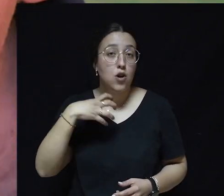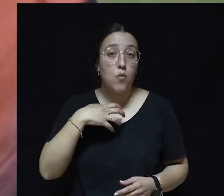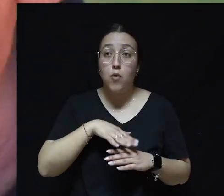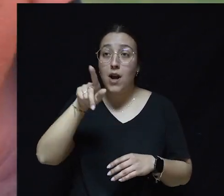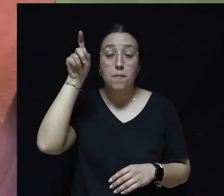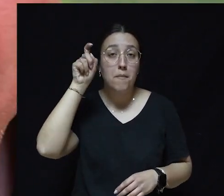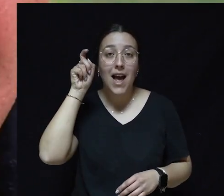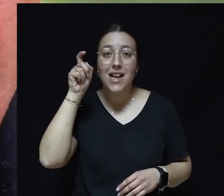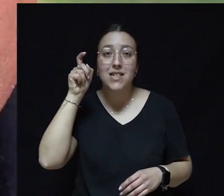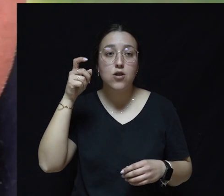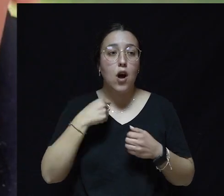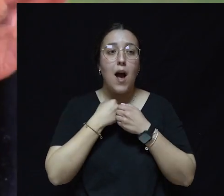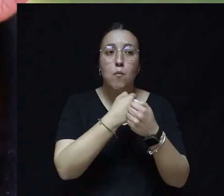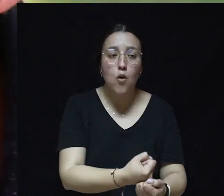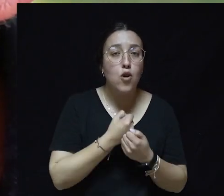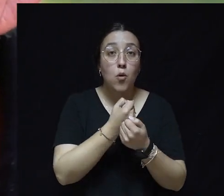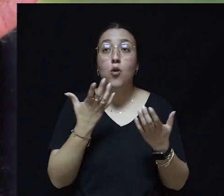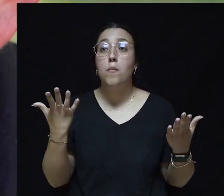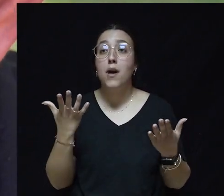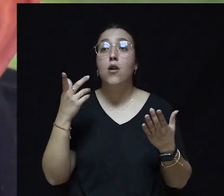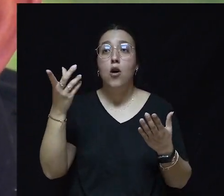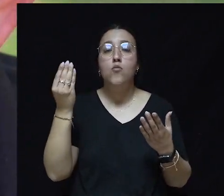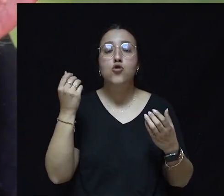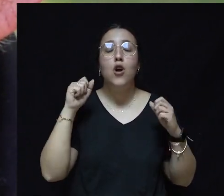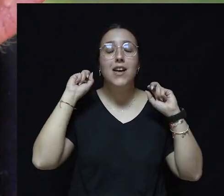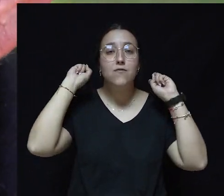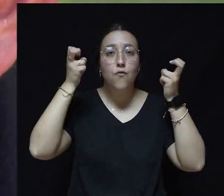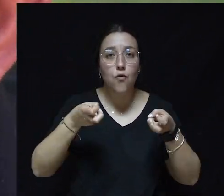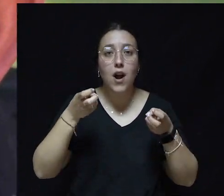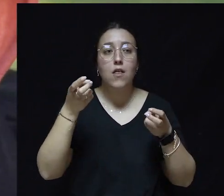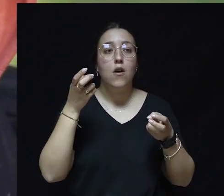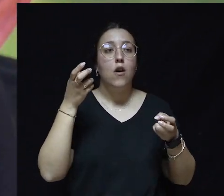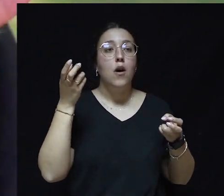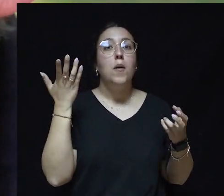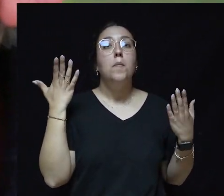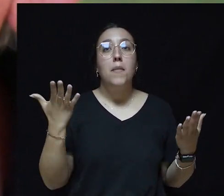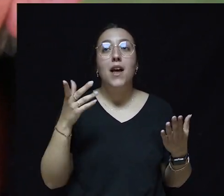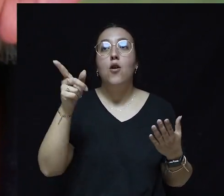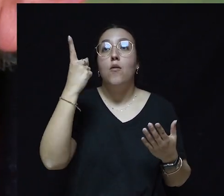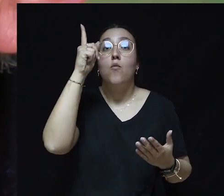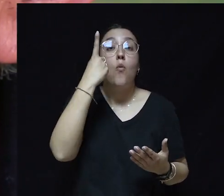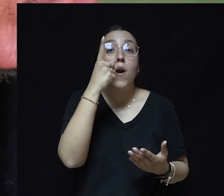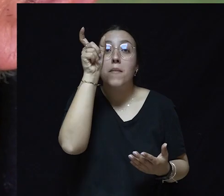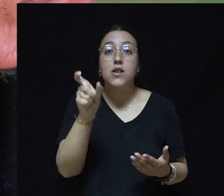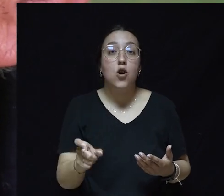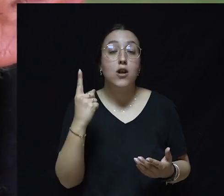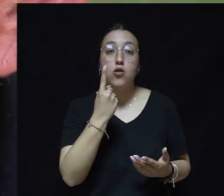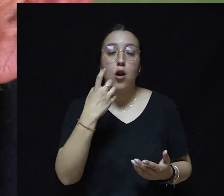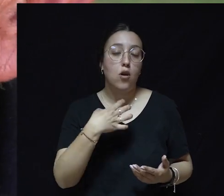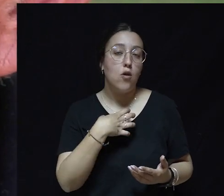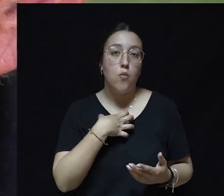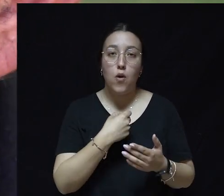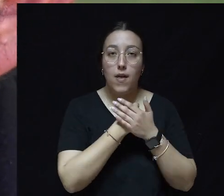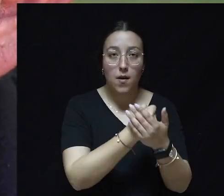rápidamente, y no soy nada corporativo, porque el esfuerzo titánico que hace el